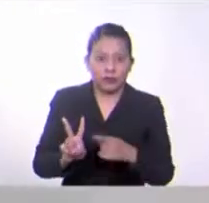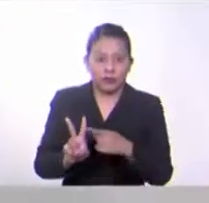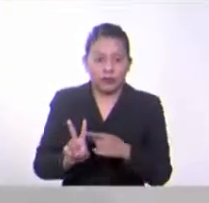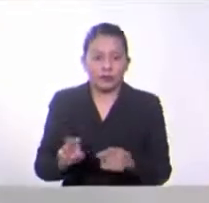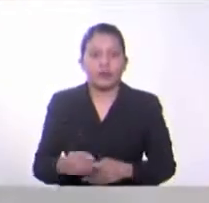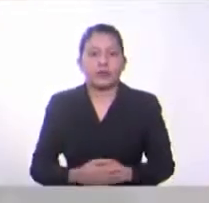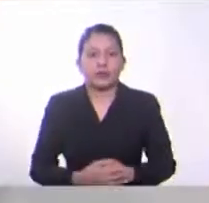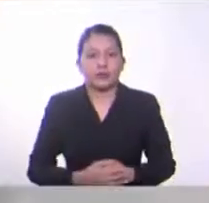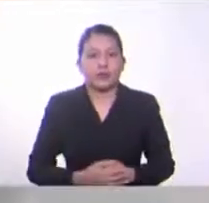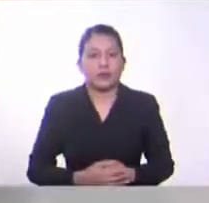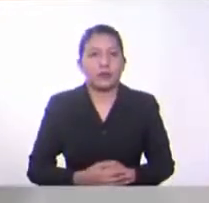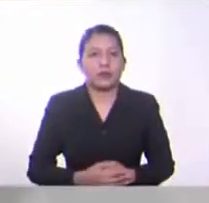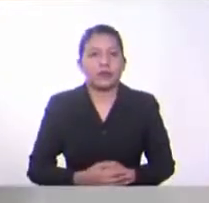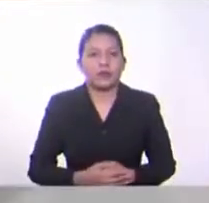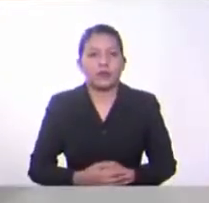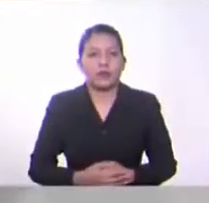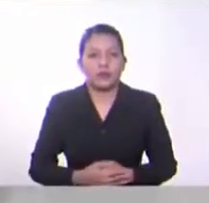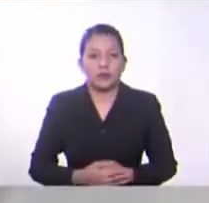se